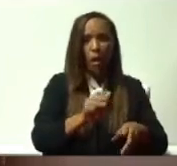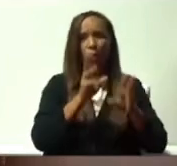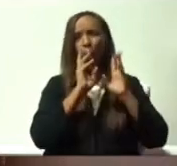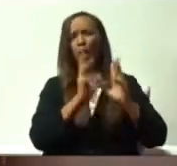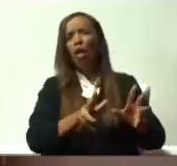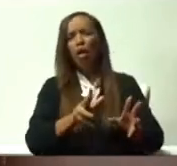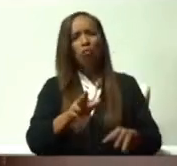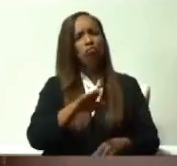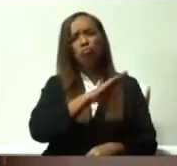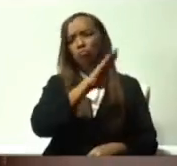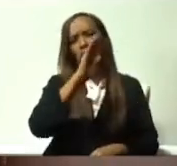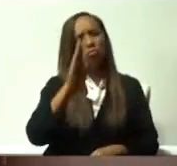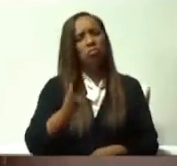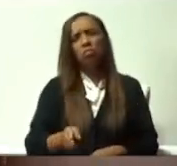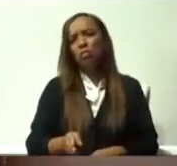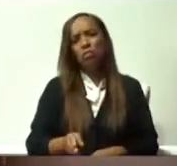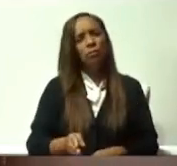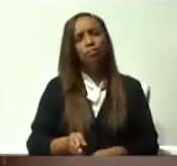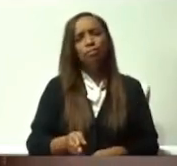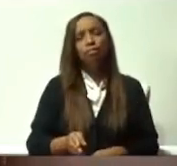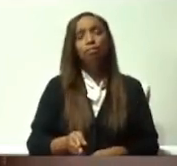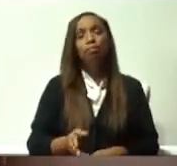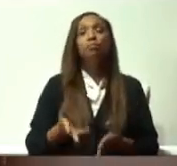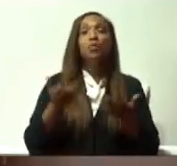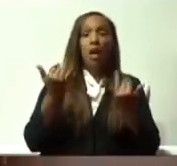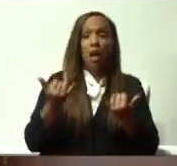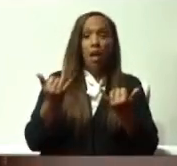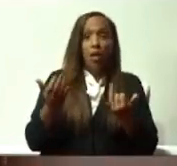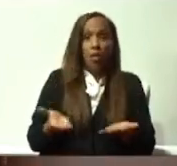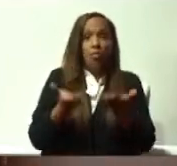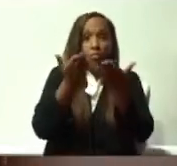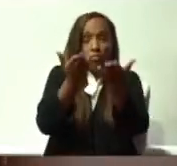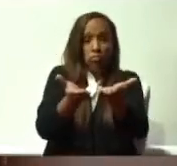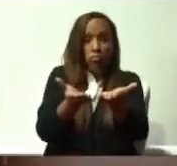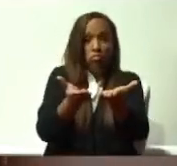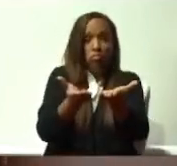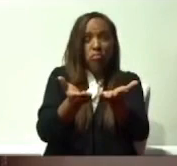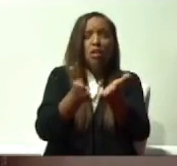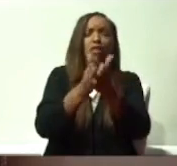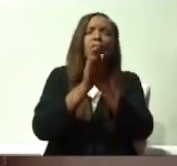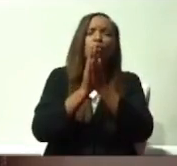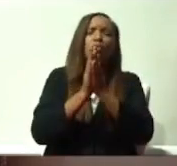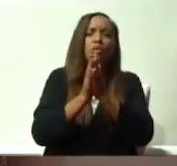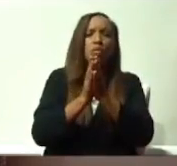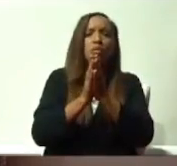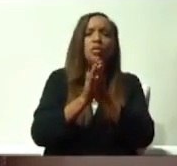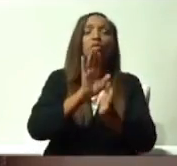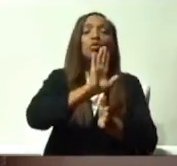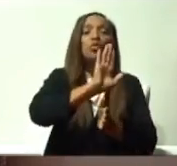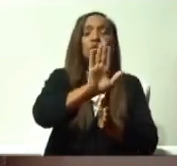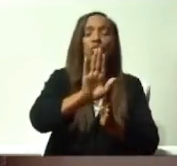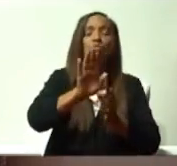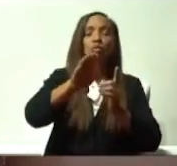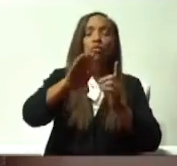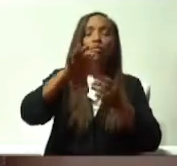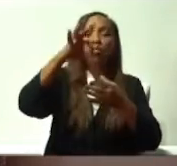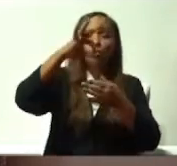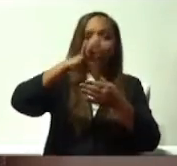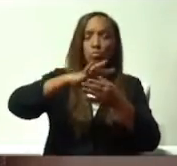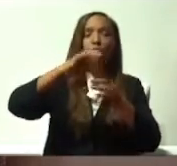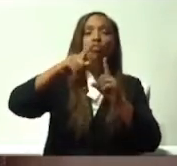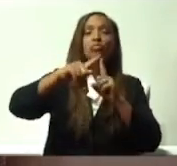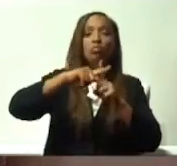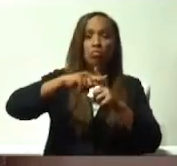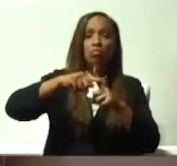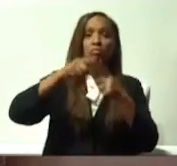llegar hasta aquí la pieza y solicitar a nuestros colegas el voto positivo para la misma. Buenas